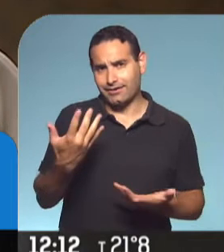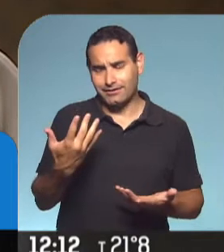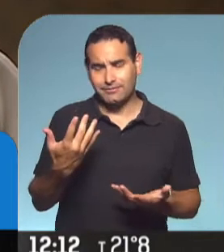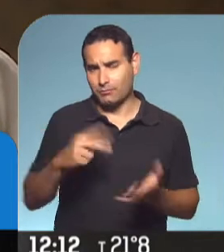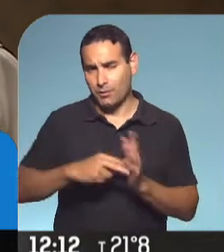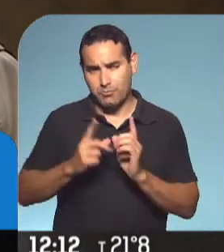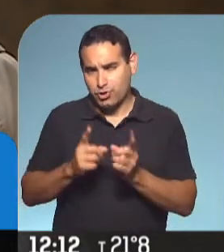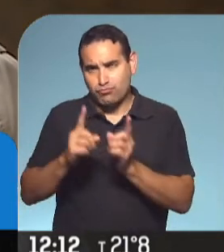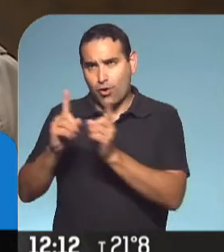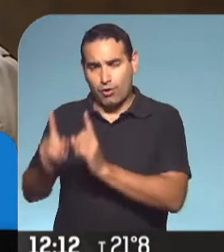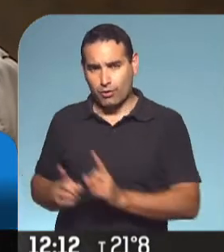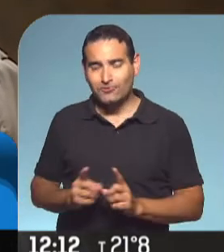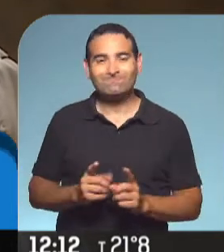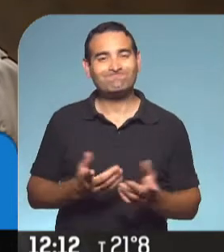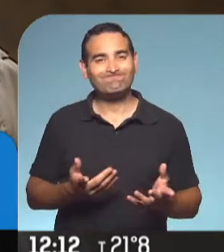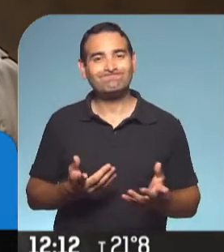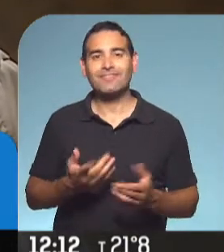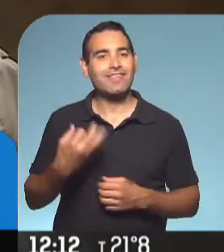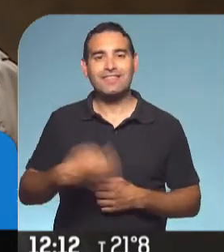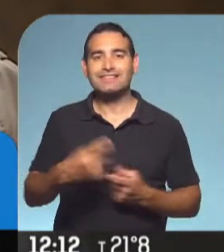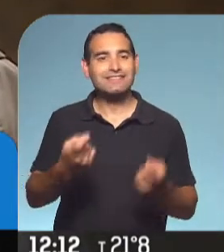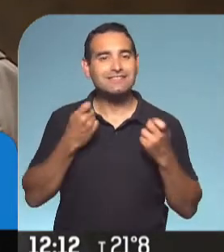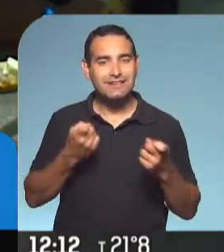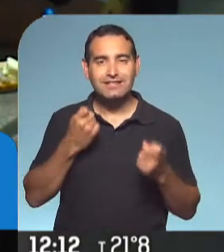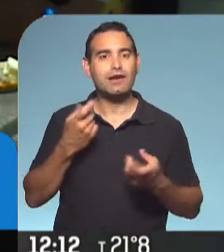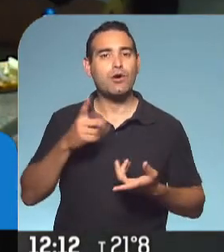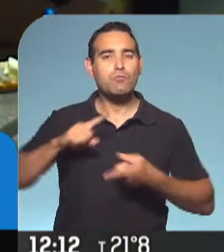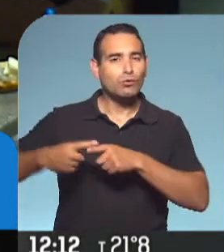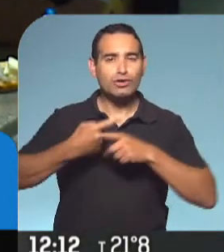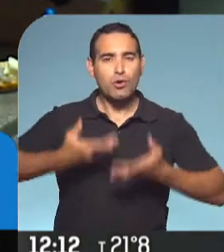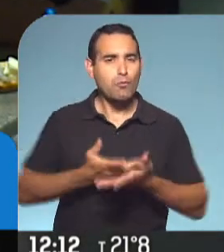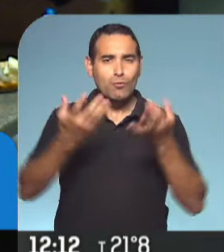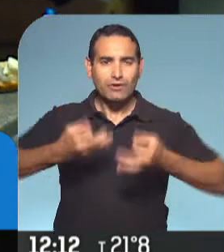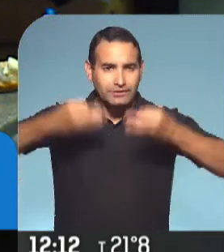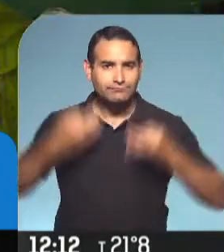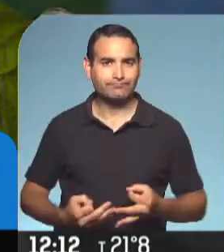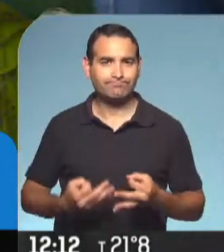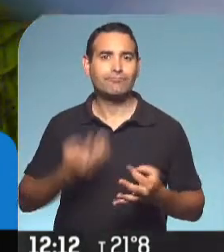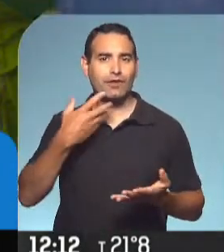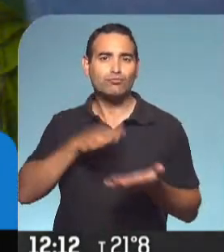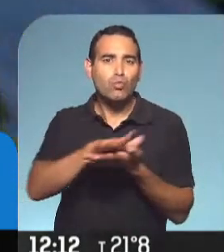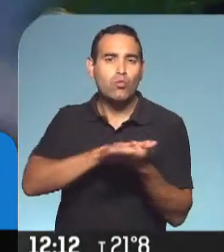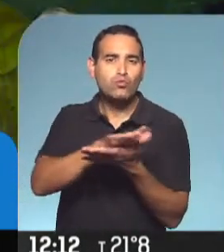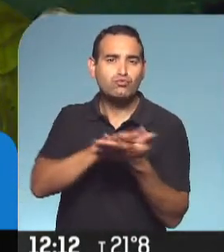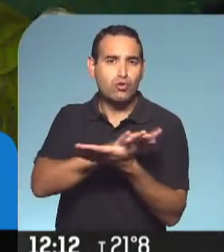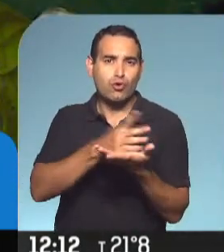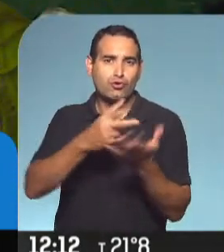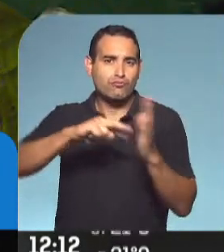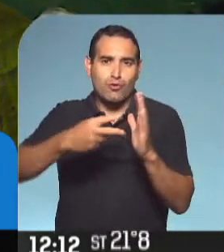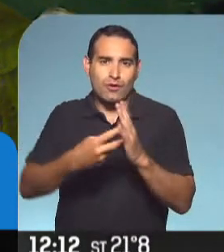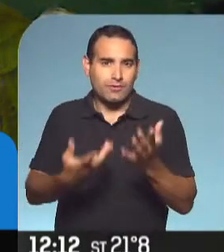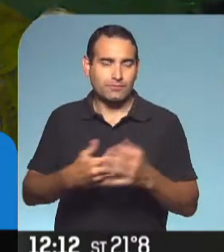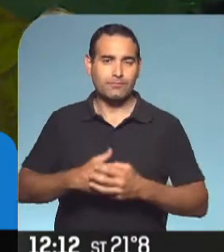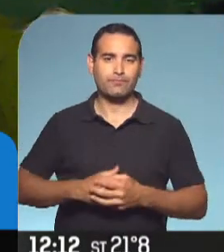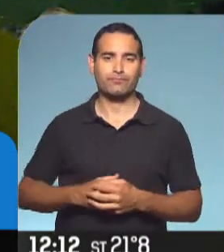Y creemos que ahí el tema es que hace falta política pública real que encare la problemática desde otro lugar,